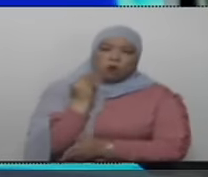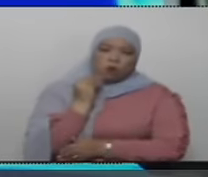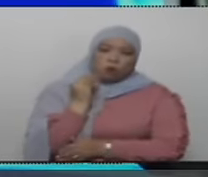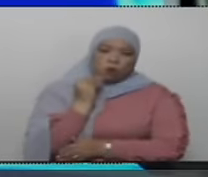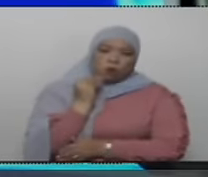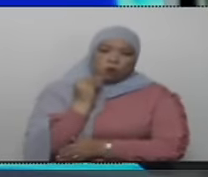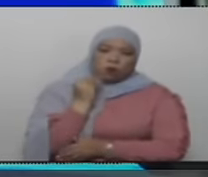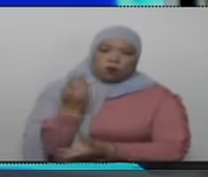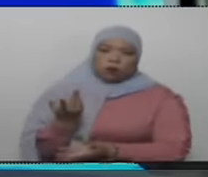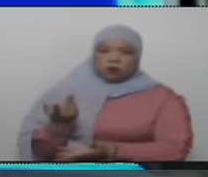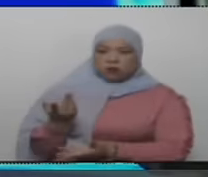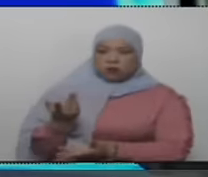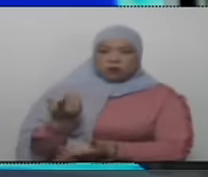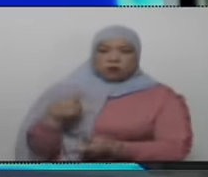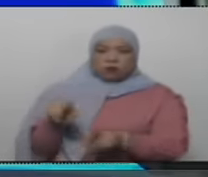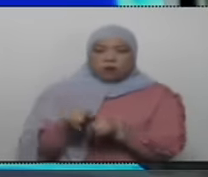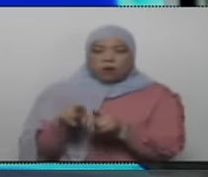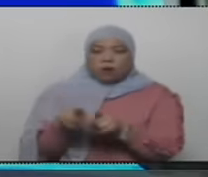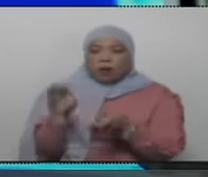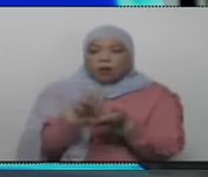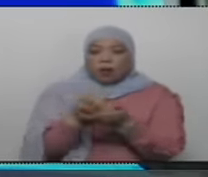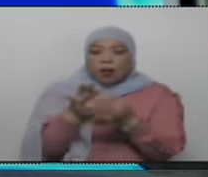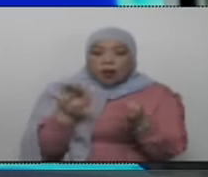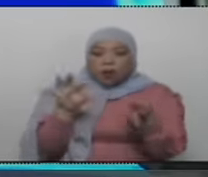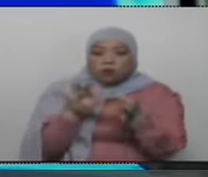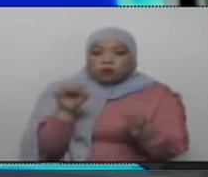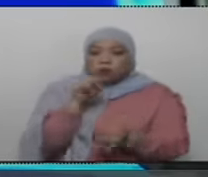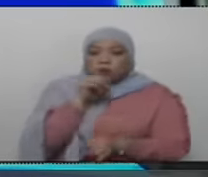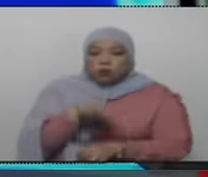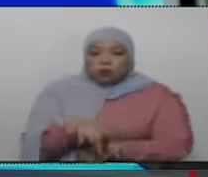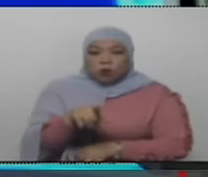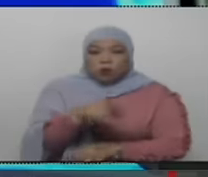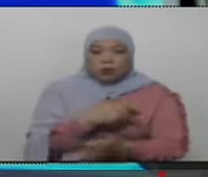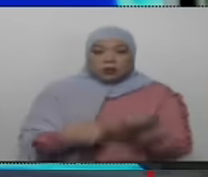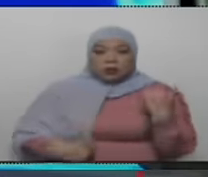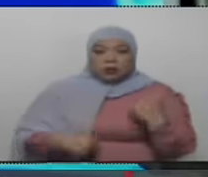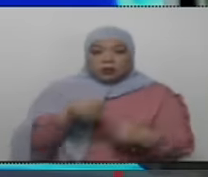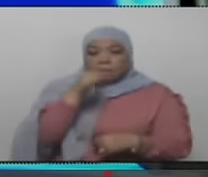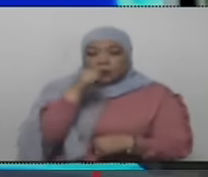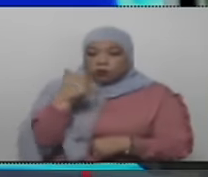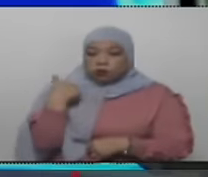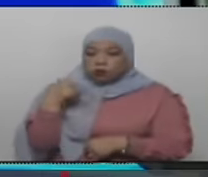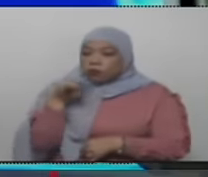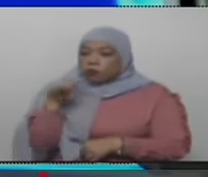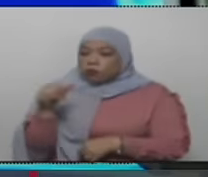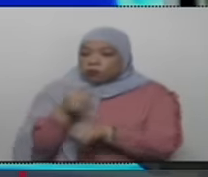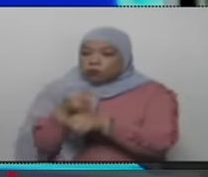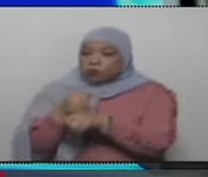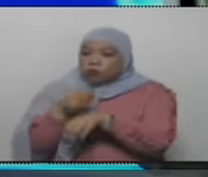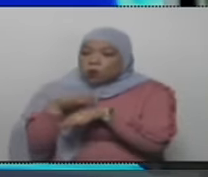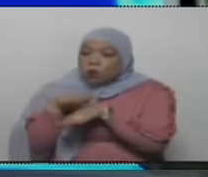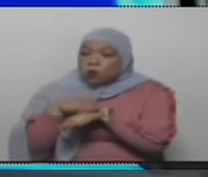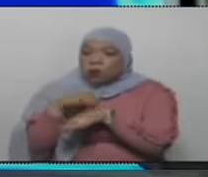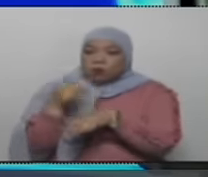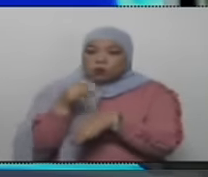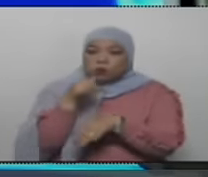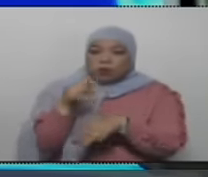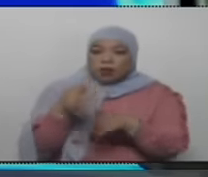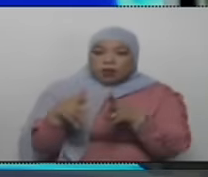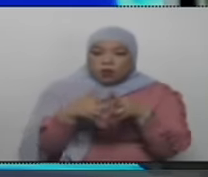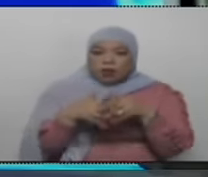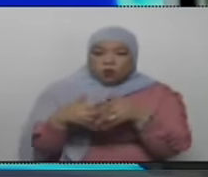terminar creyendo el mismo cuento. Hoy se lo informaba al presidente, todas estas armas vienen de los Estados